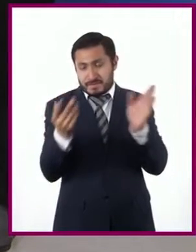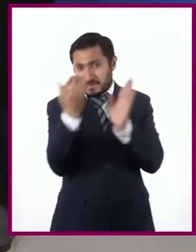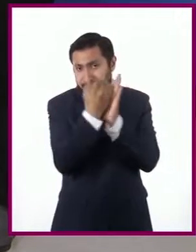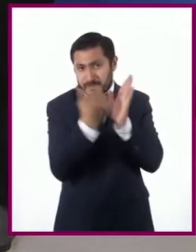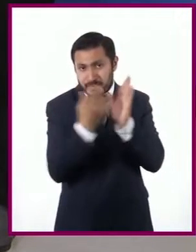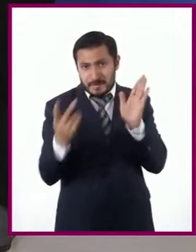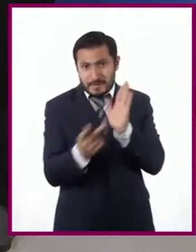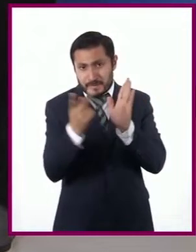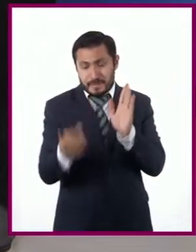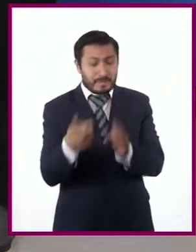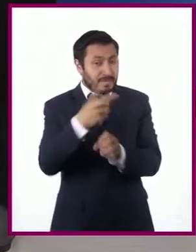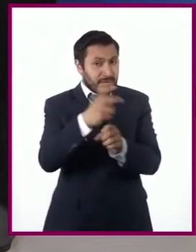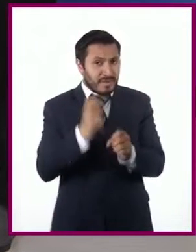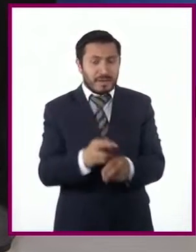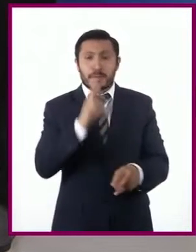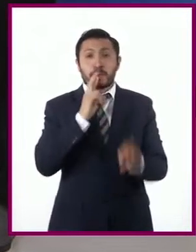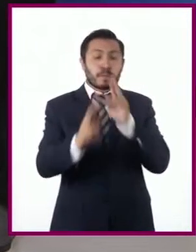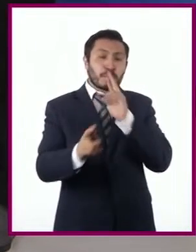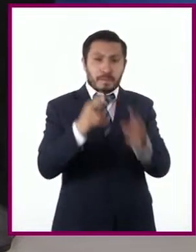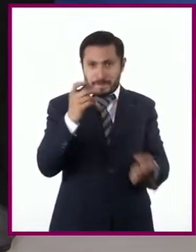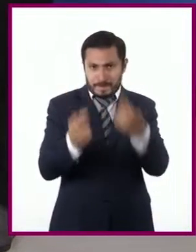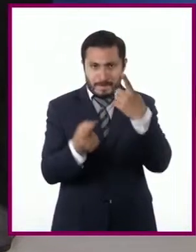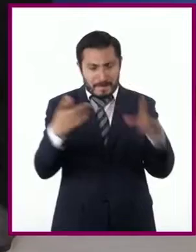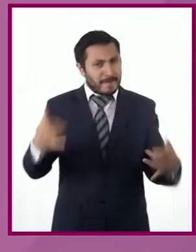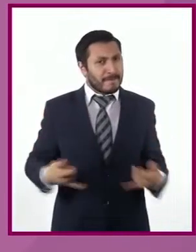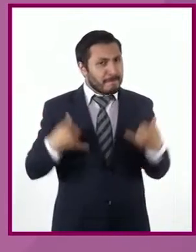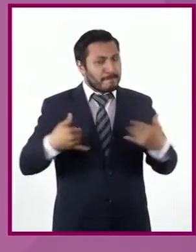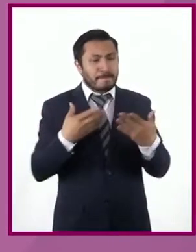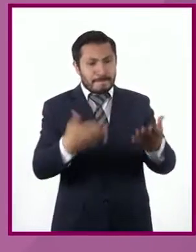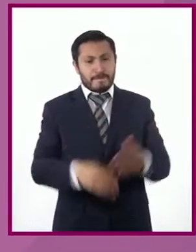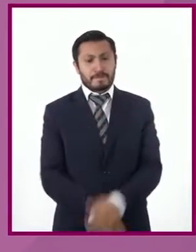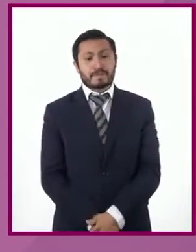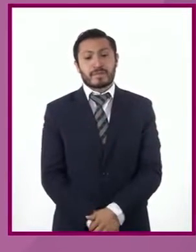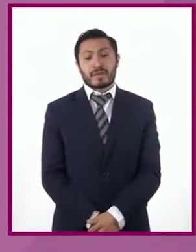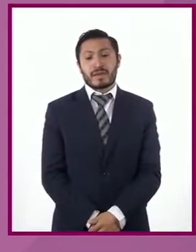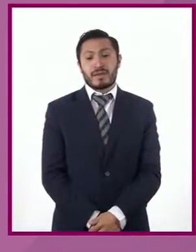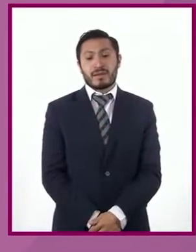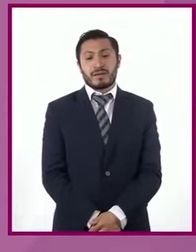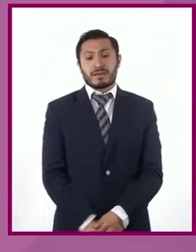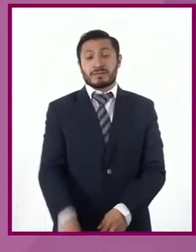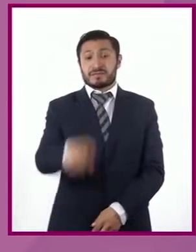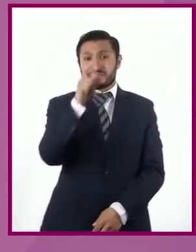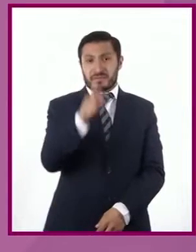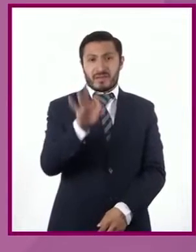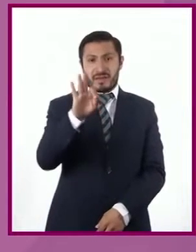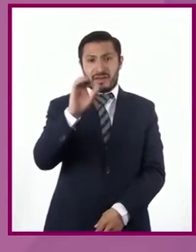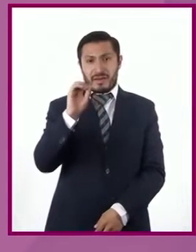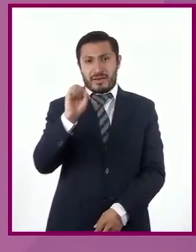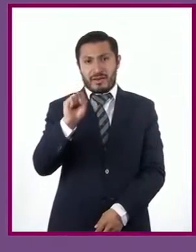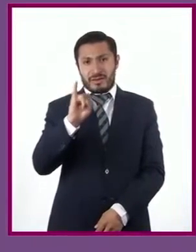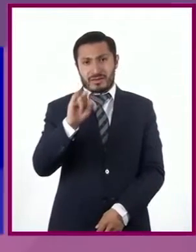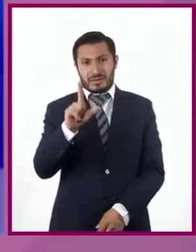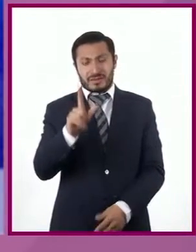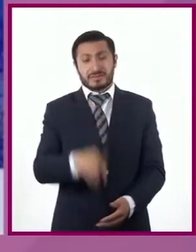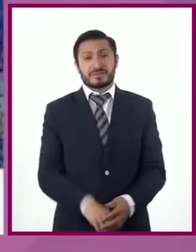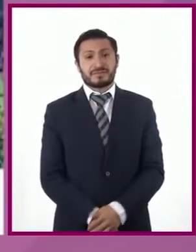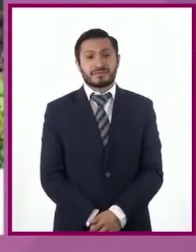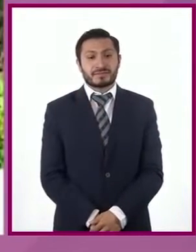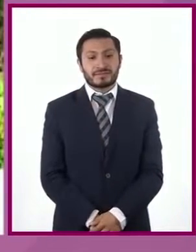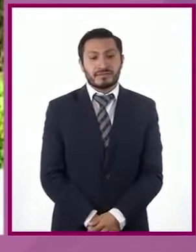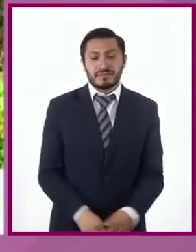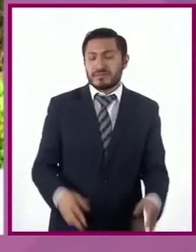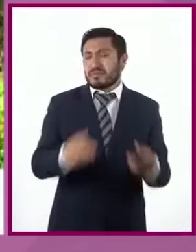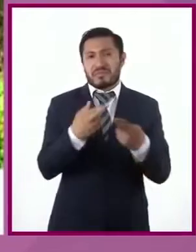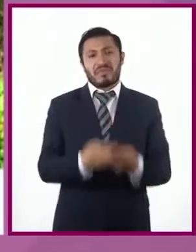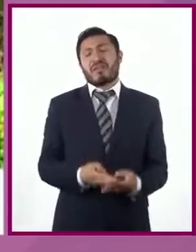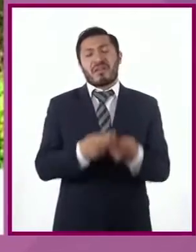invito a escuchar las respuestas de algunos jóvenes como ustedes. ¿Saben qué es un fósil? Es un resto de